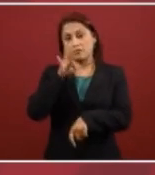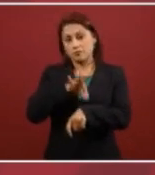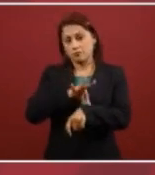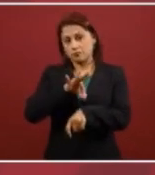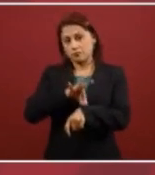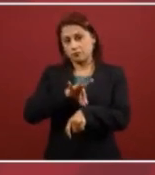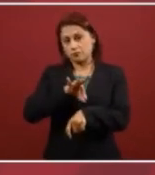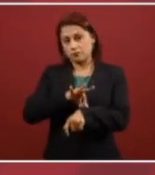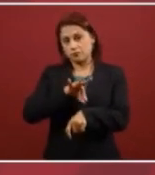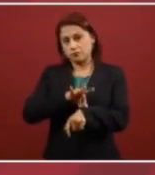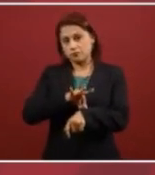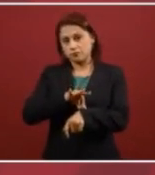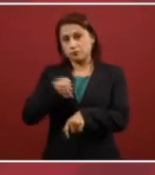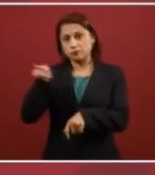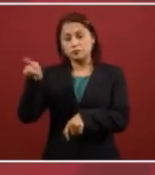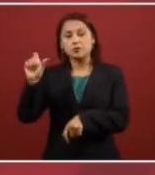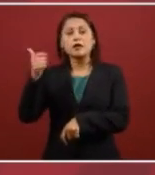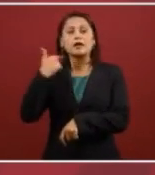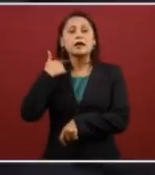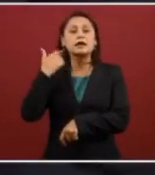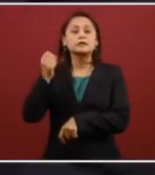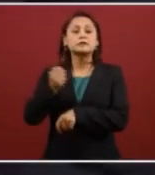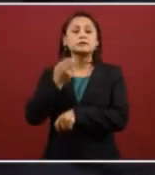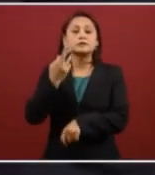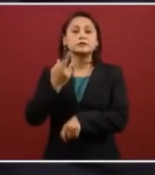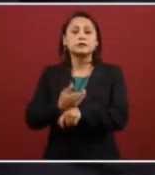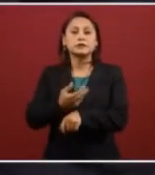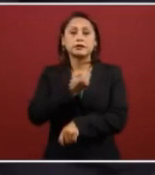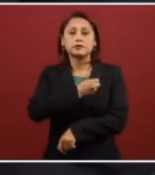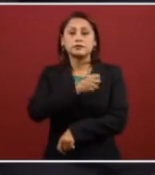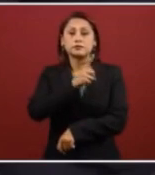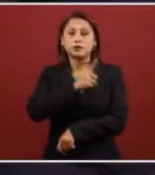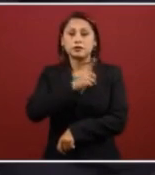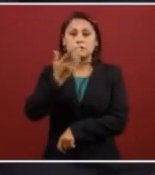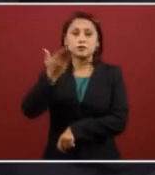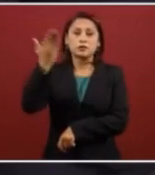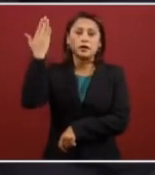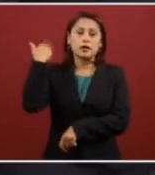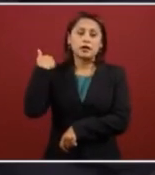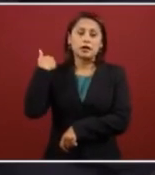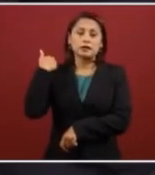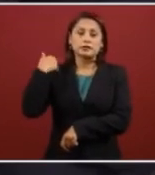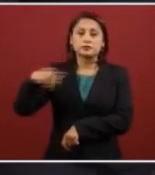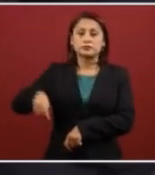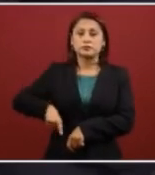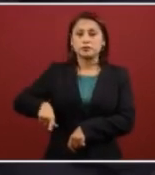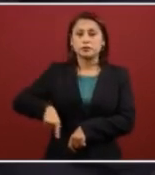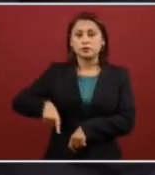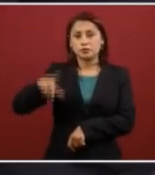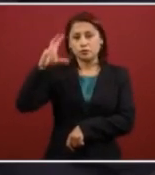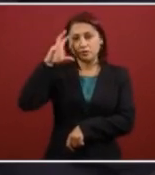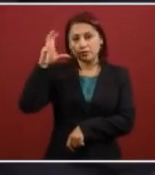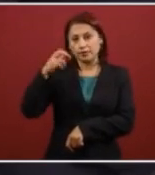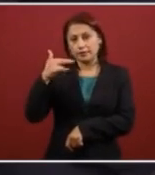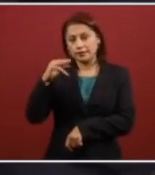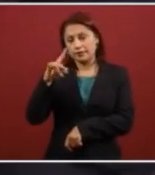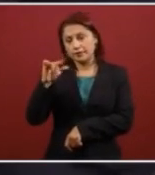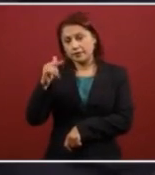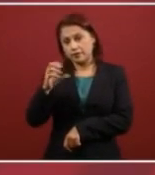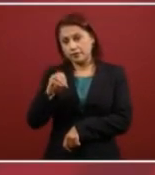doctor. Fue secretario de and salud. He was secretary of health. El gobierno de Hidalgo perdió in la vida. The government of Hidalgo and lost his life.